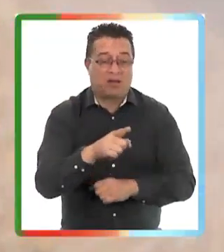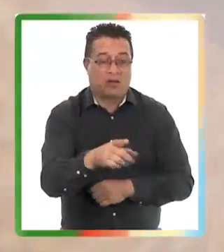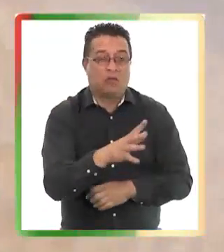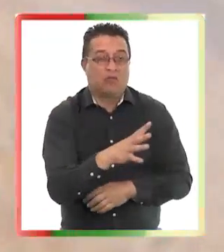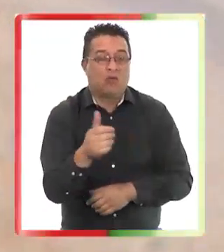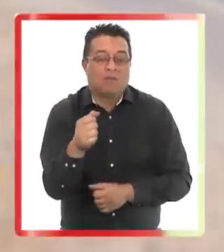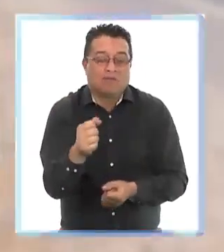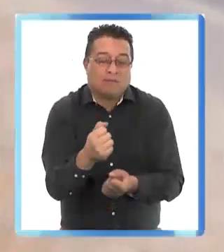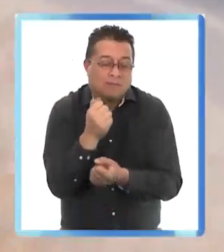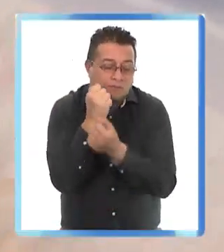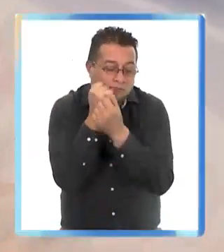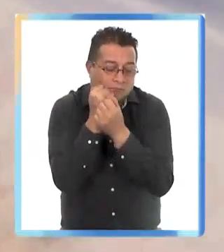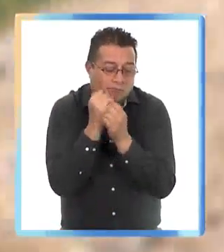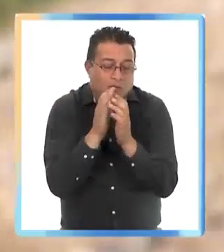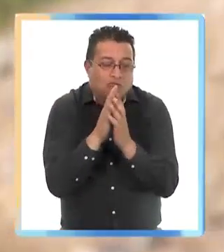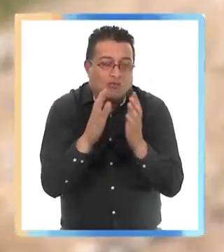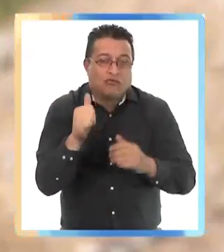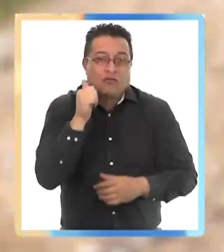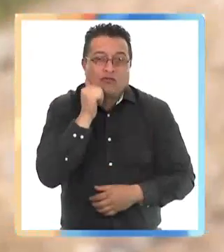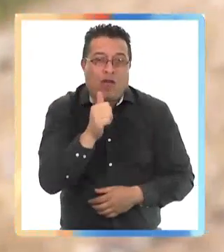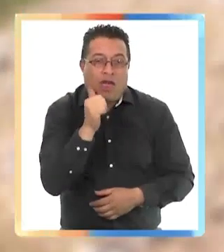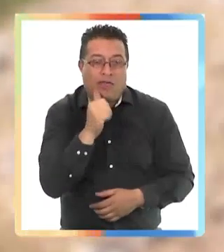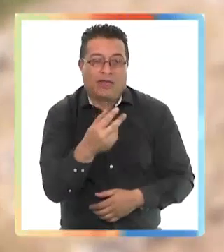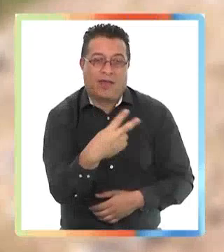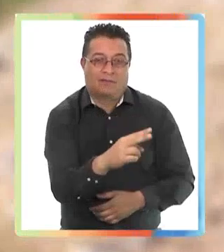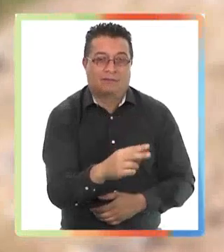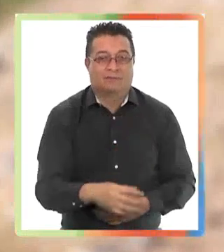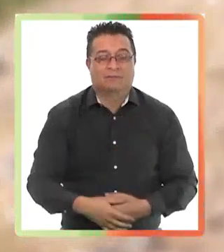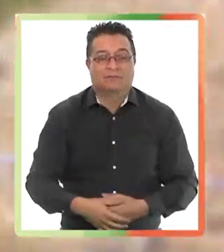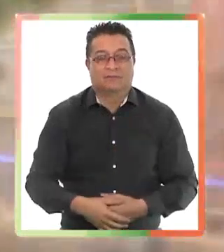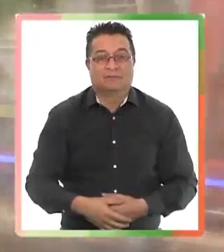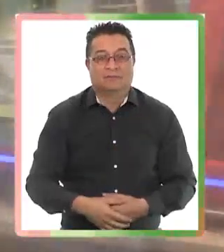los caballos les son muy cercanos en su vida diaria.